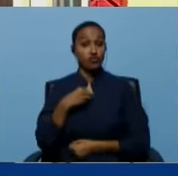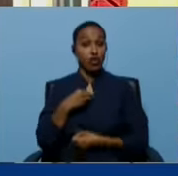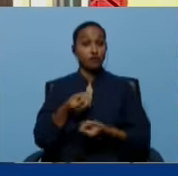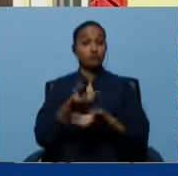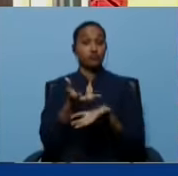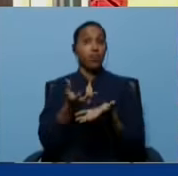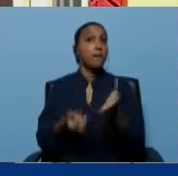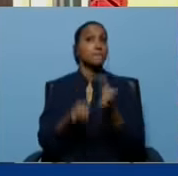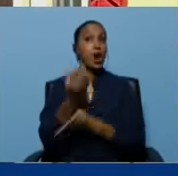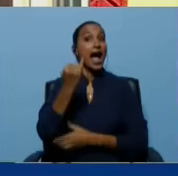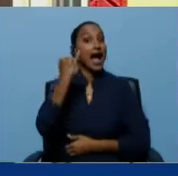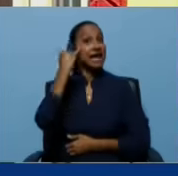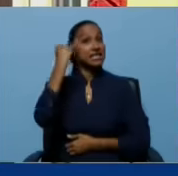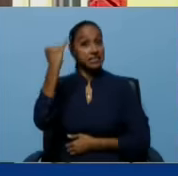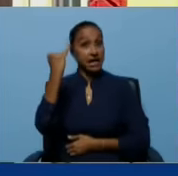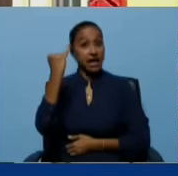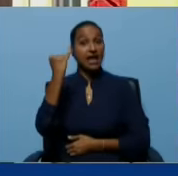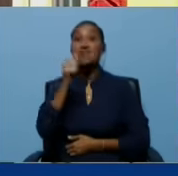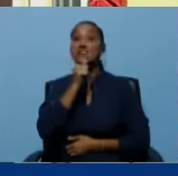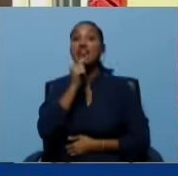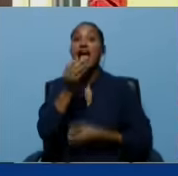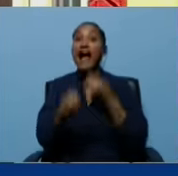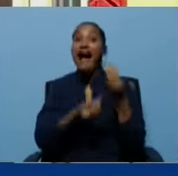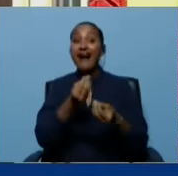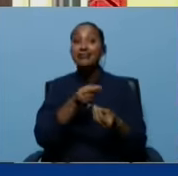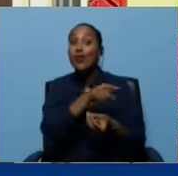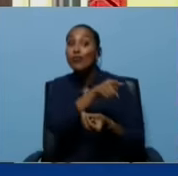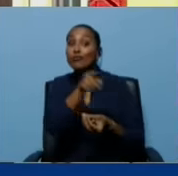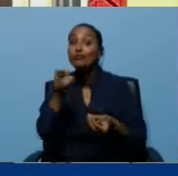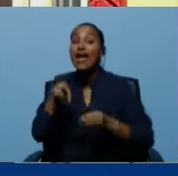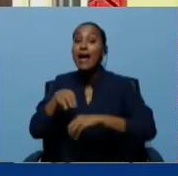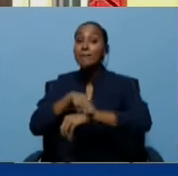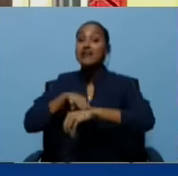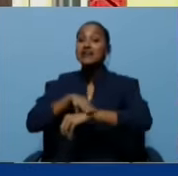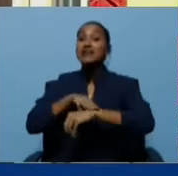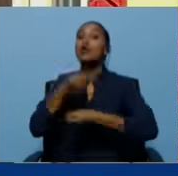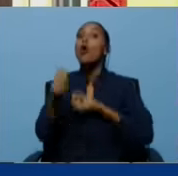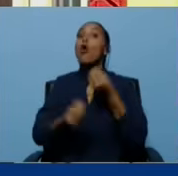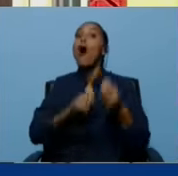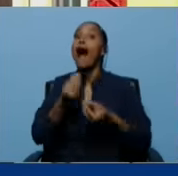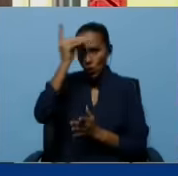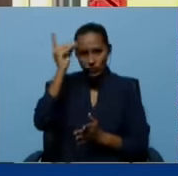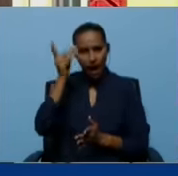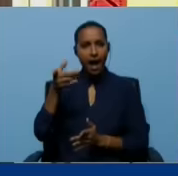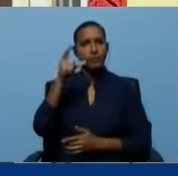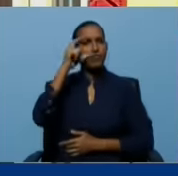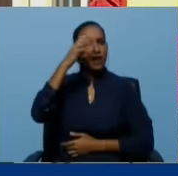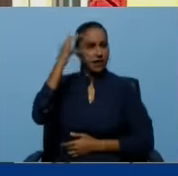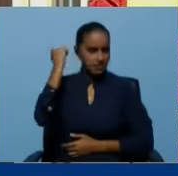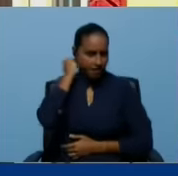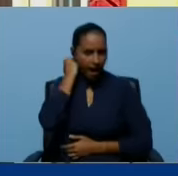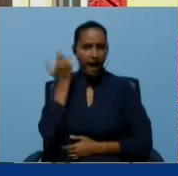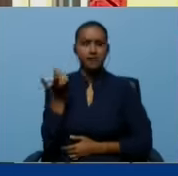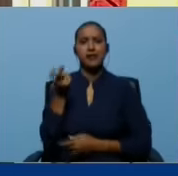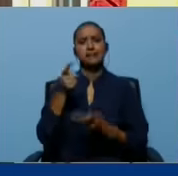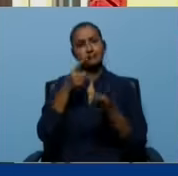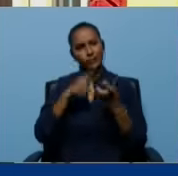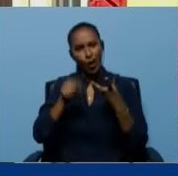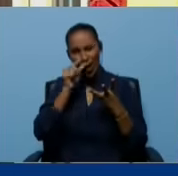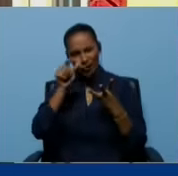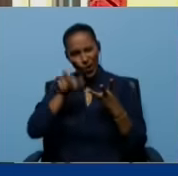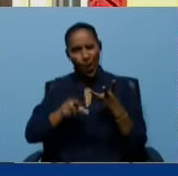concepto, pero es para que ustedes lo desarrollen. Desarrollen el concepto, Diosdado. Desarrollen el